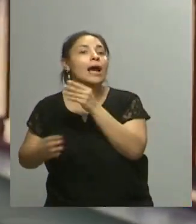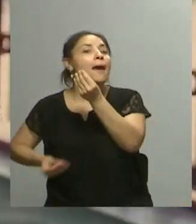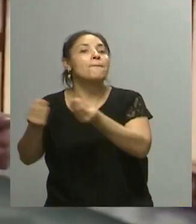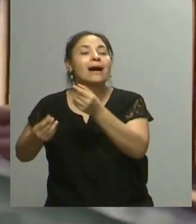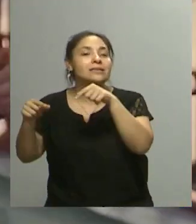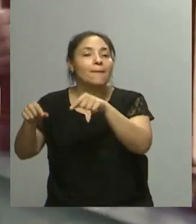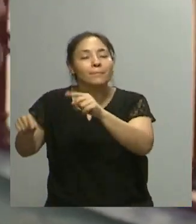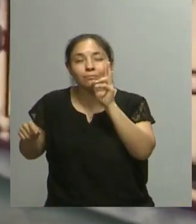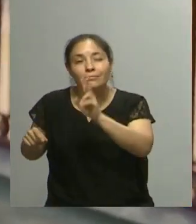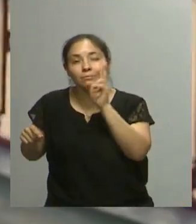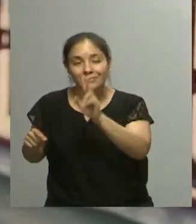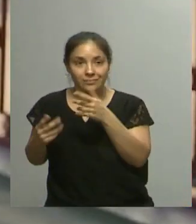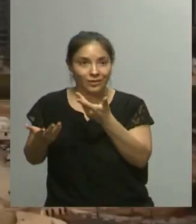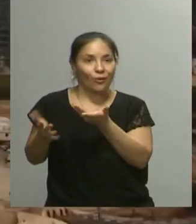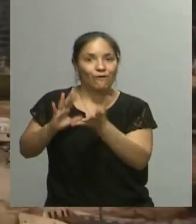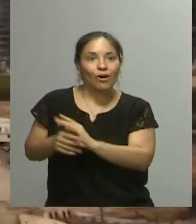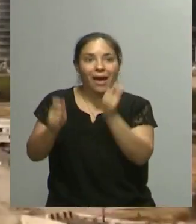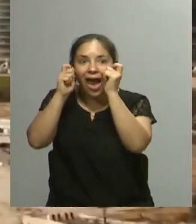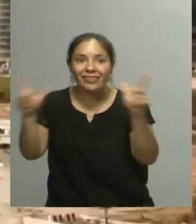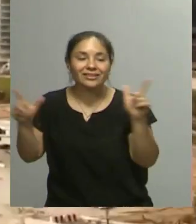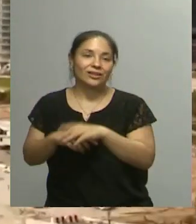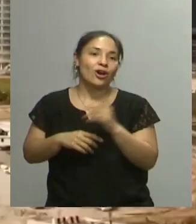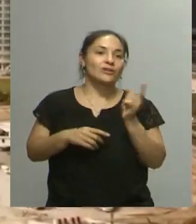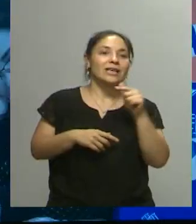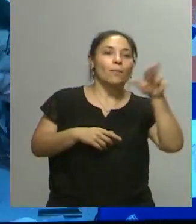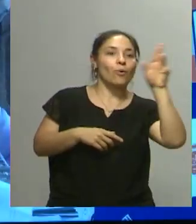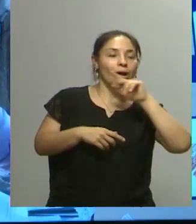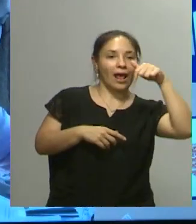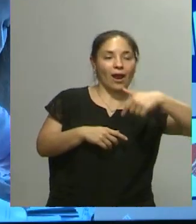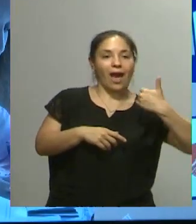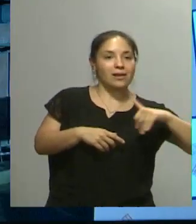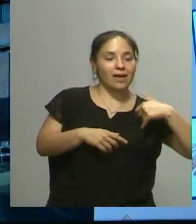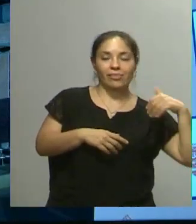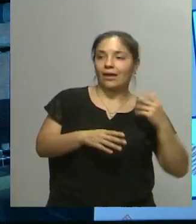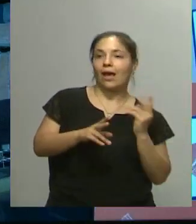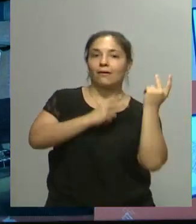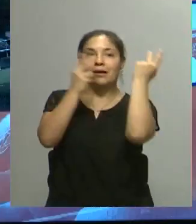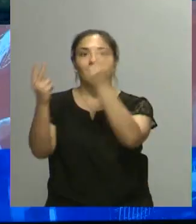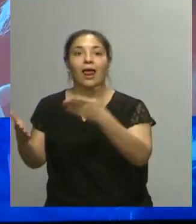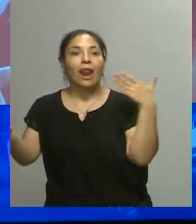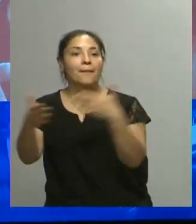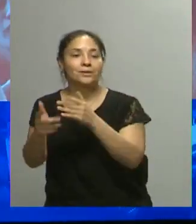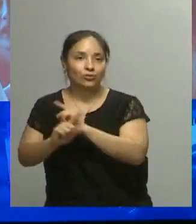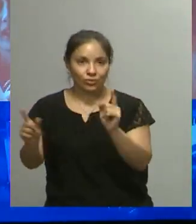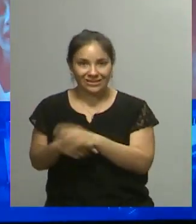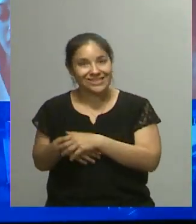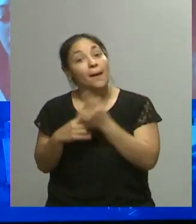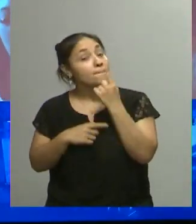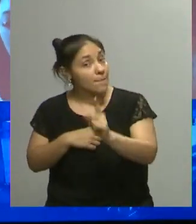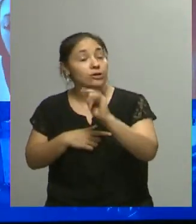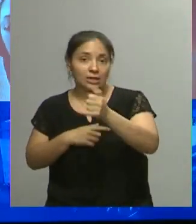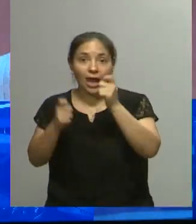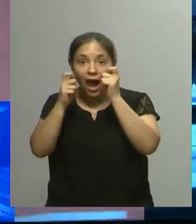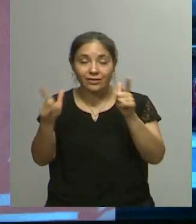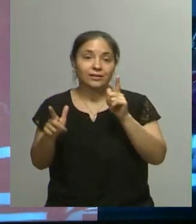ahora como vamos, no sé, una mujer argentina que va a Qatar va a tener estas restricciones o limitaciones, pero esto pasa con las mujeres. Y llamaron particularmente la